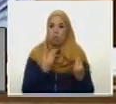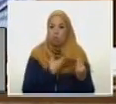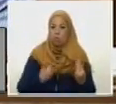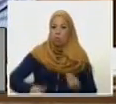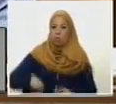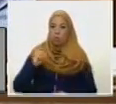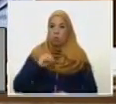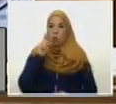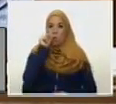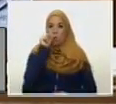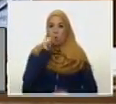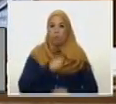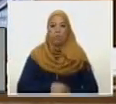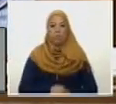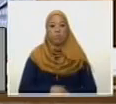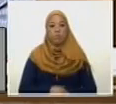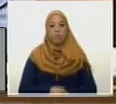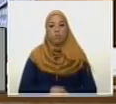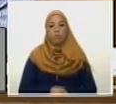señor Calixto Ortega,